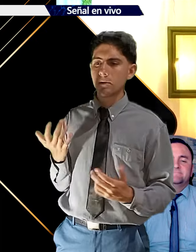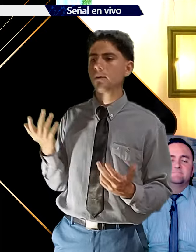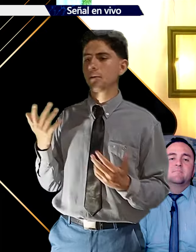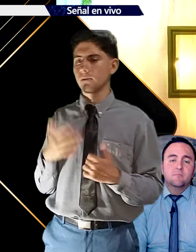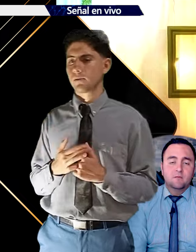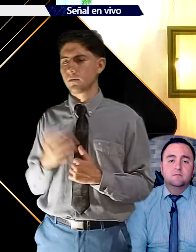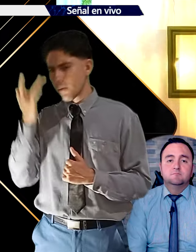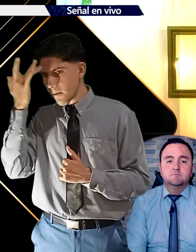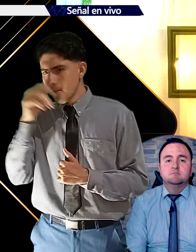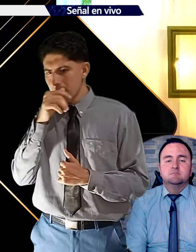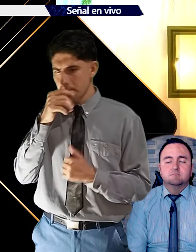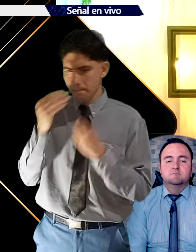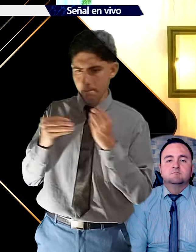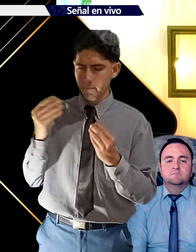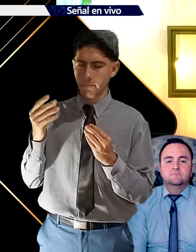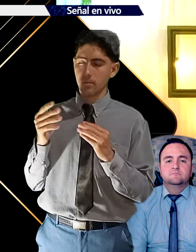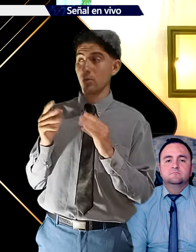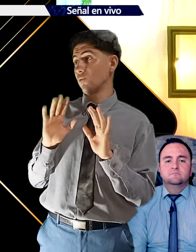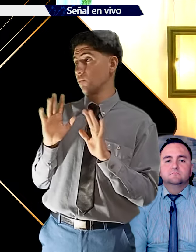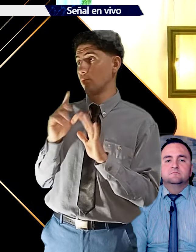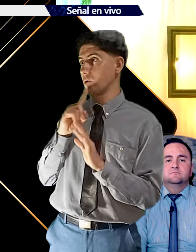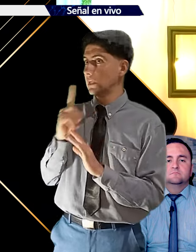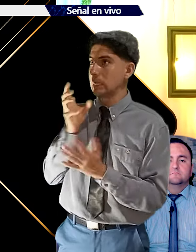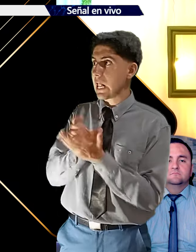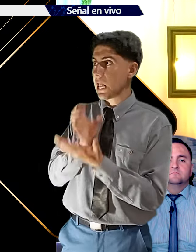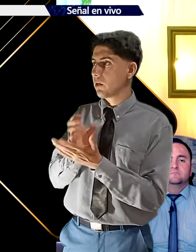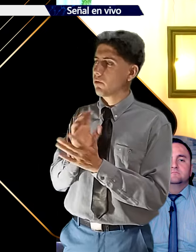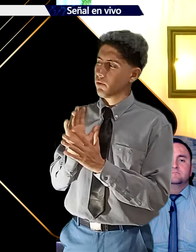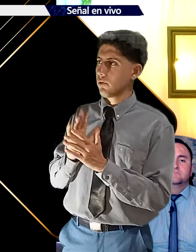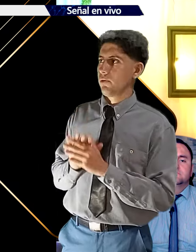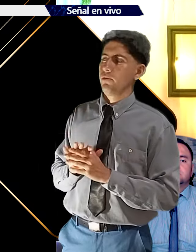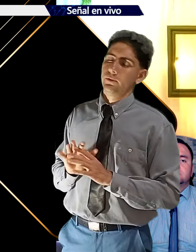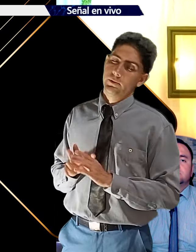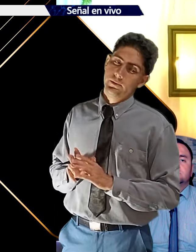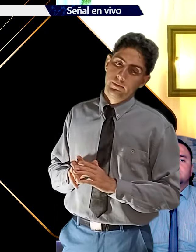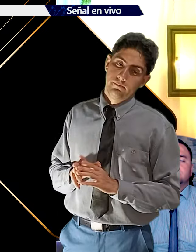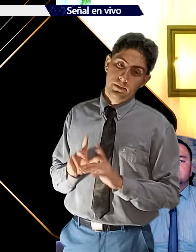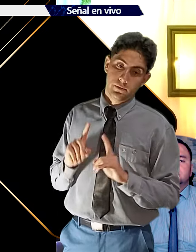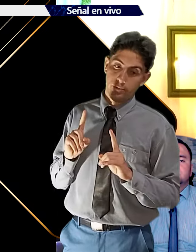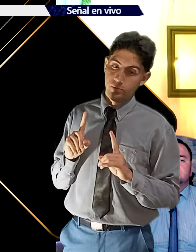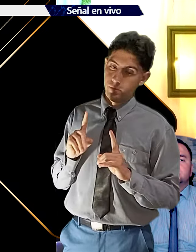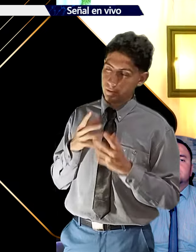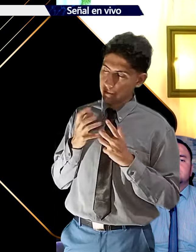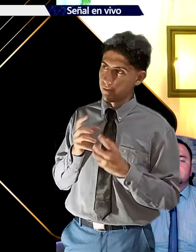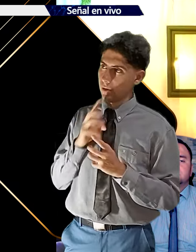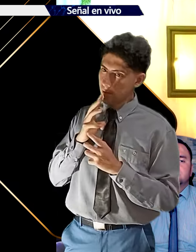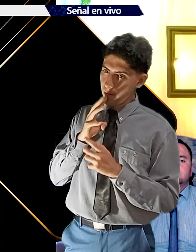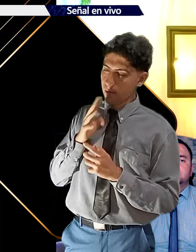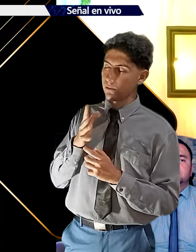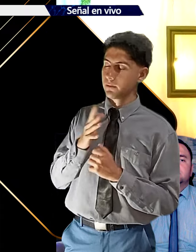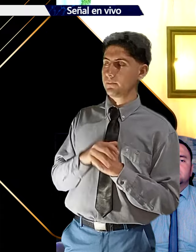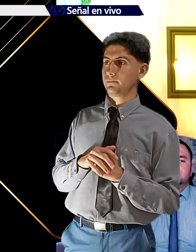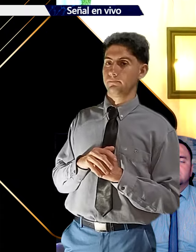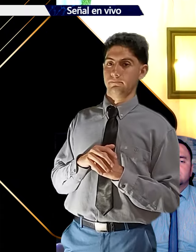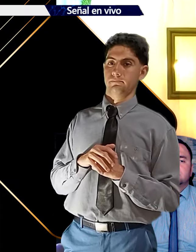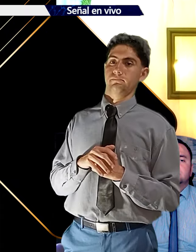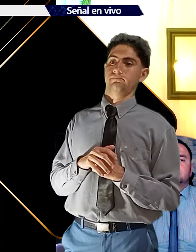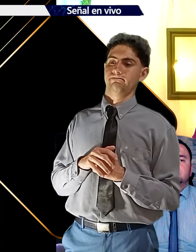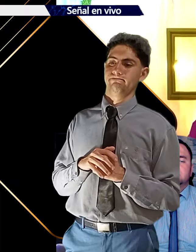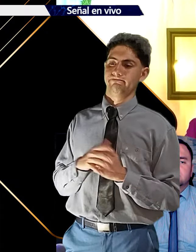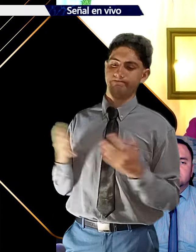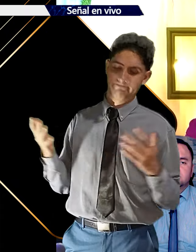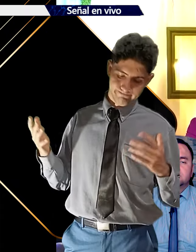hijo para confrontarlo, porque de pronto puedo estar equivocada y puedo estar llena de temores y le puedo hacer daño a mi hijo. Pero tampoco quiero que esto